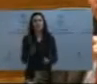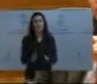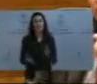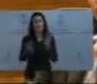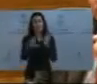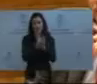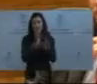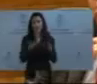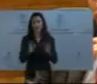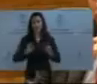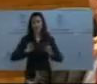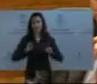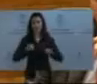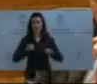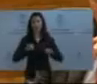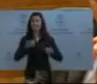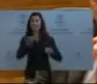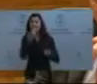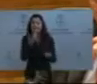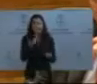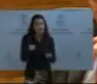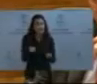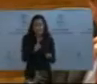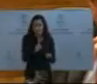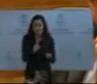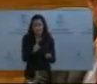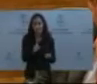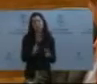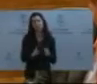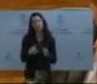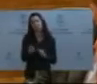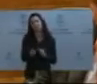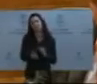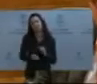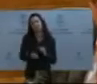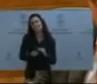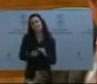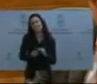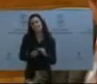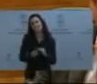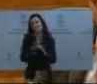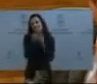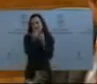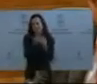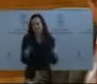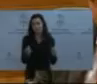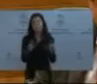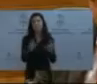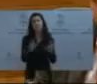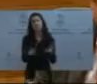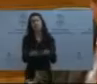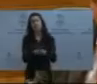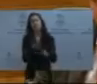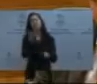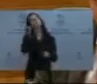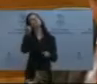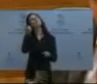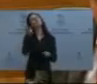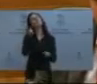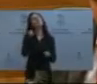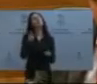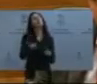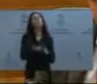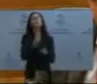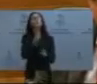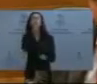el punto de partida. Si no partimos de ahí, es imposible avanzar. Sin embargo, la soberbia ha invadido la Consejería Socialista,